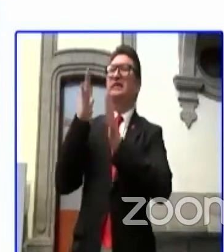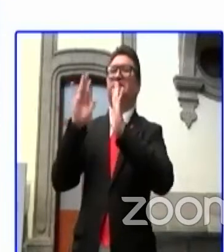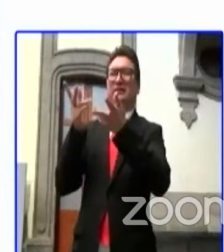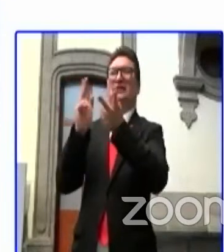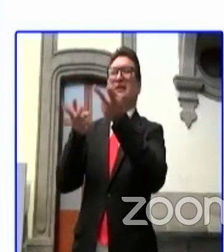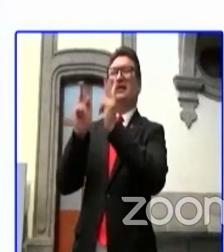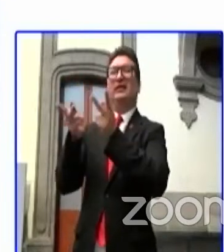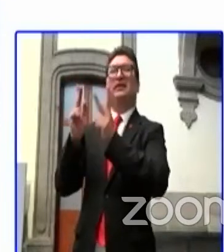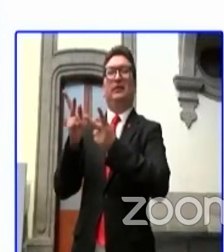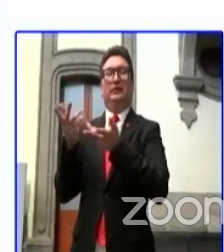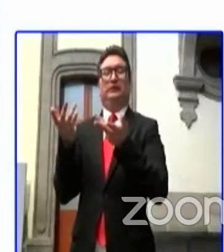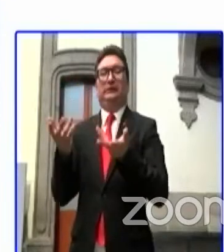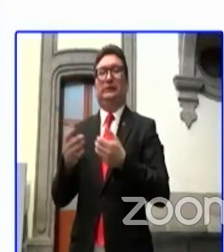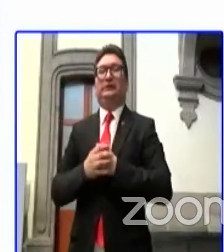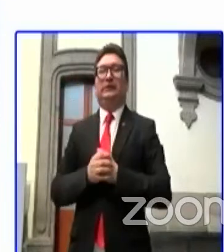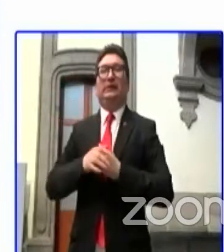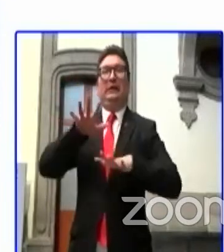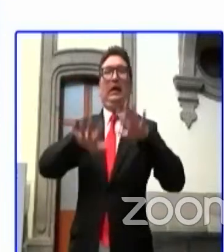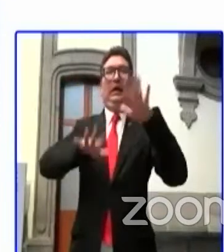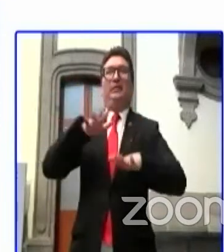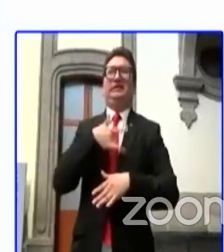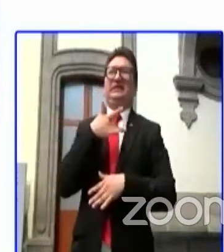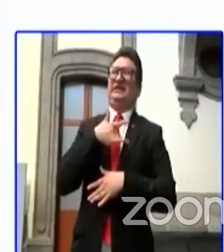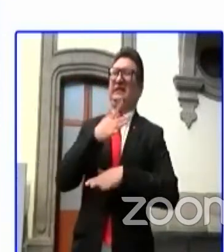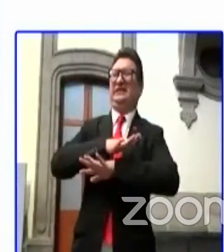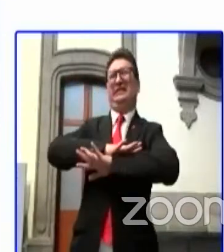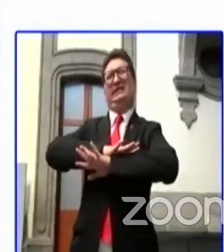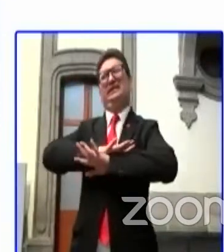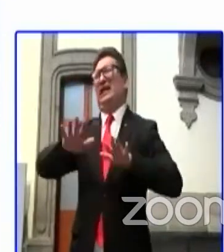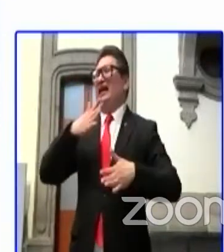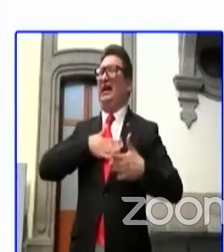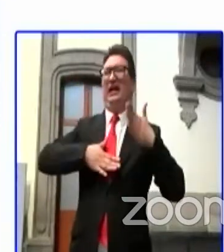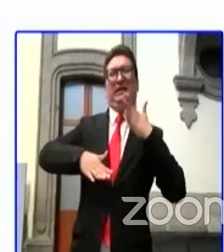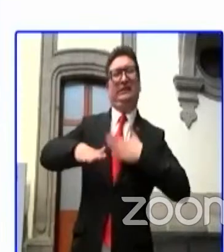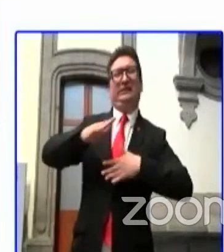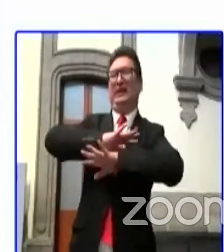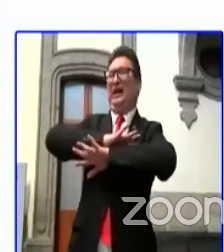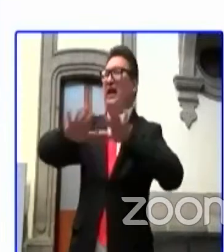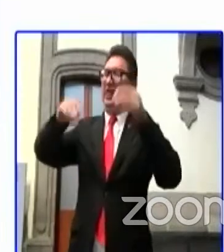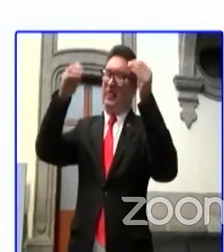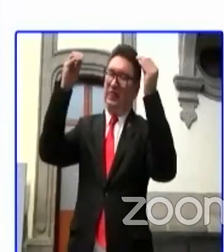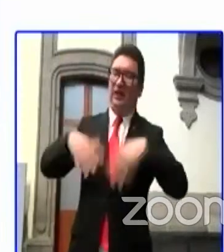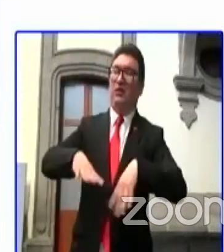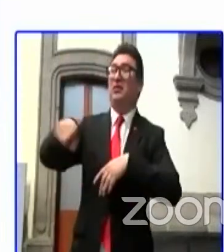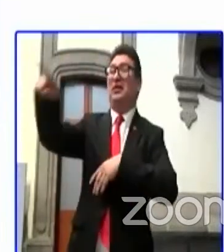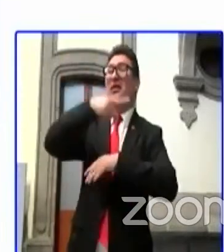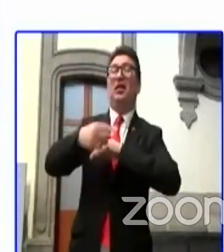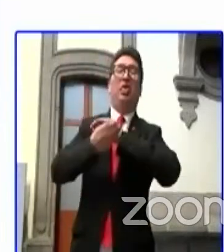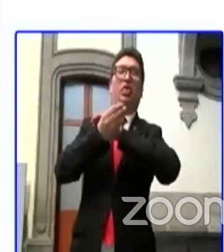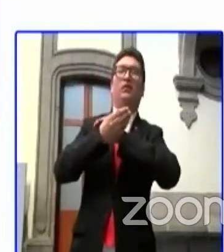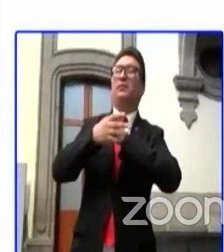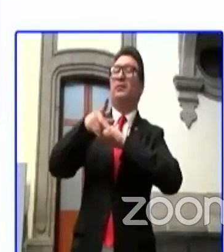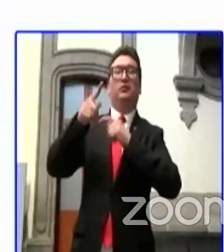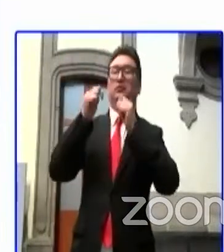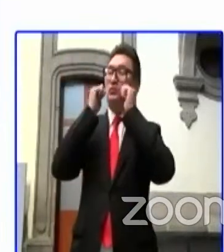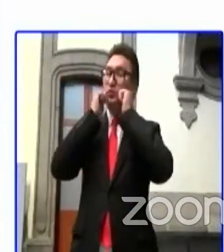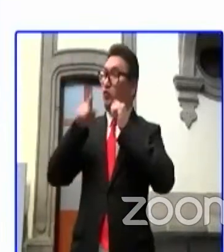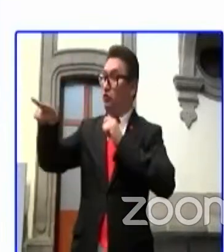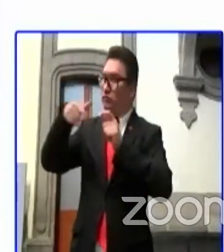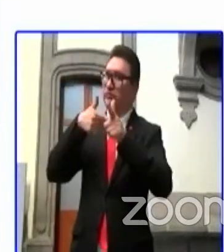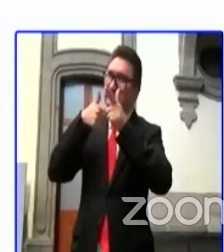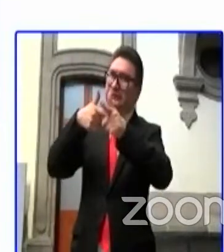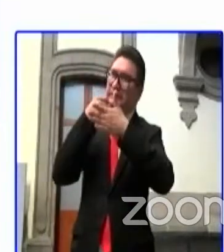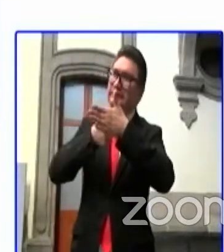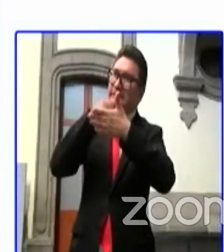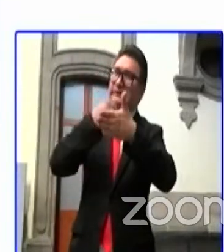rato, a veces dan ganas de decir ya me cansé porque no me escuchan, pero ahí seguimos y ahí siguen ustedes y ahí siguen